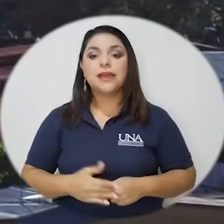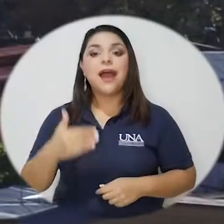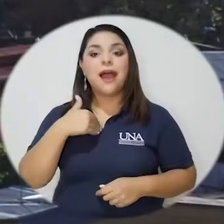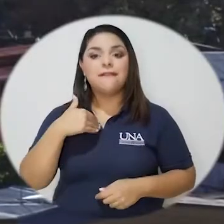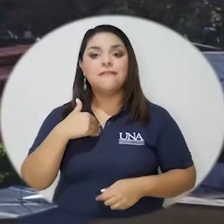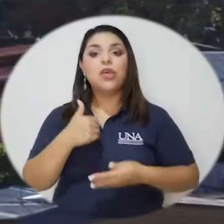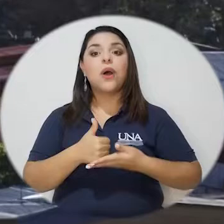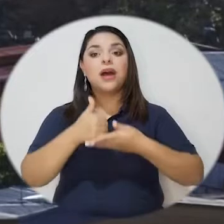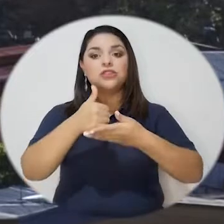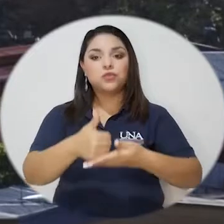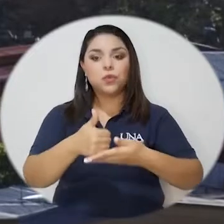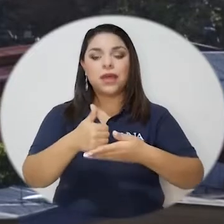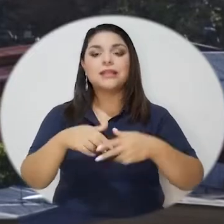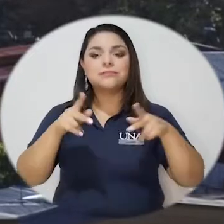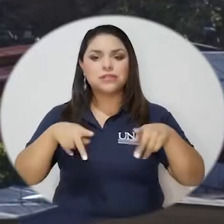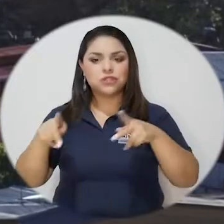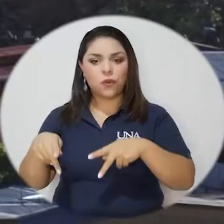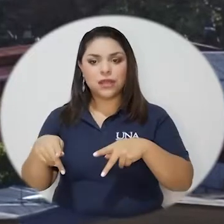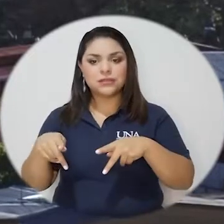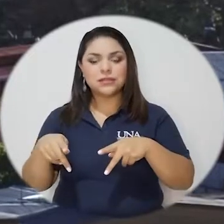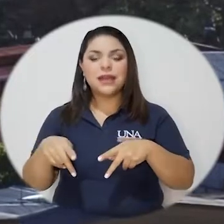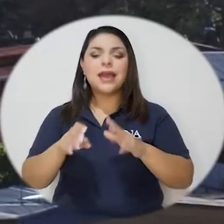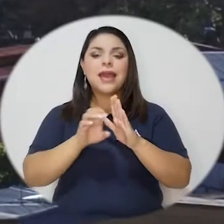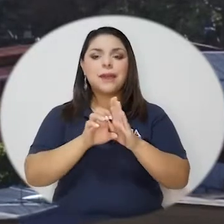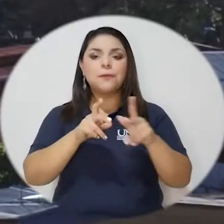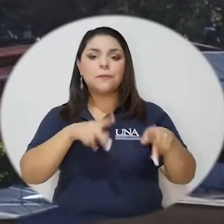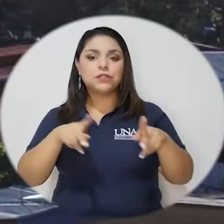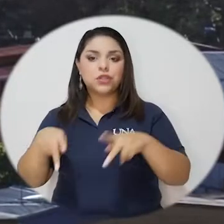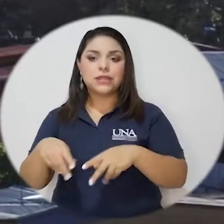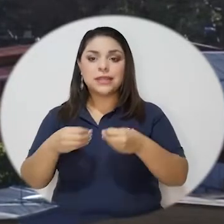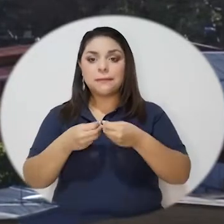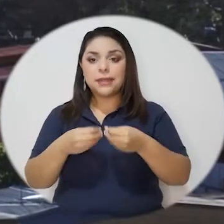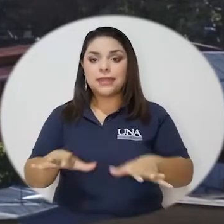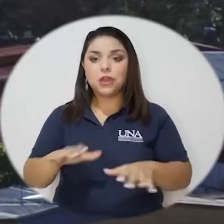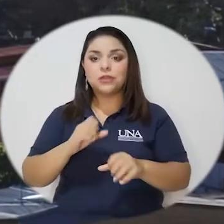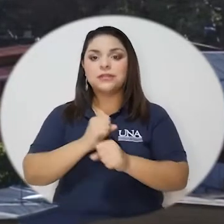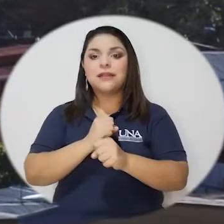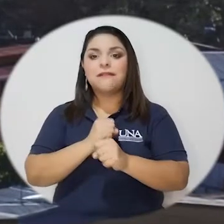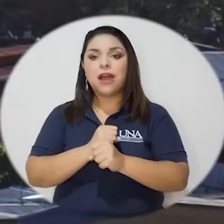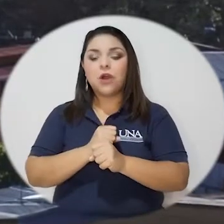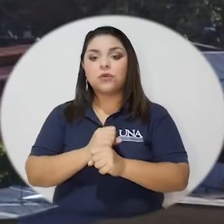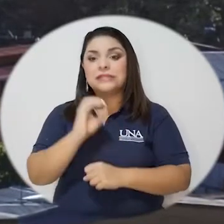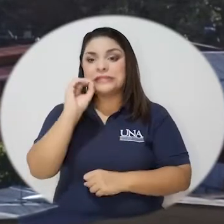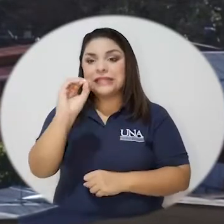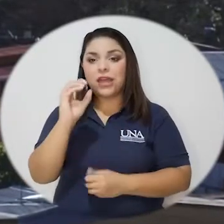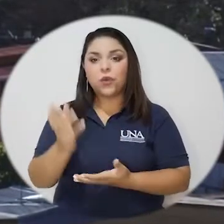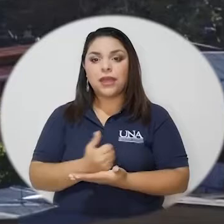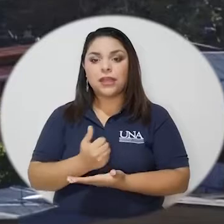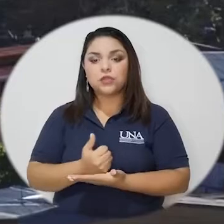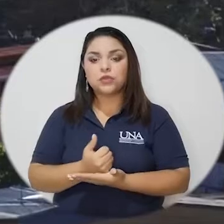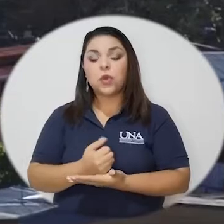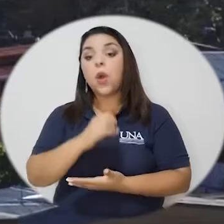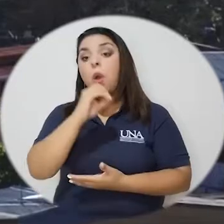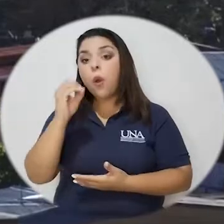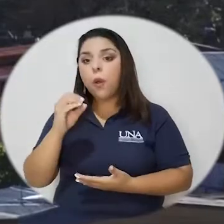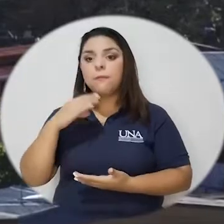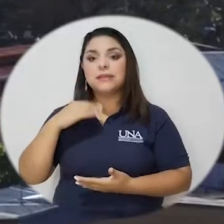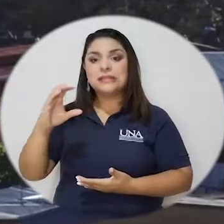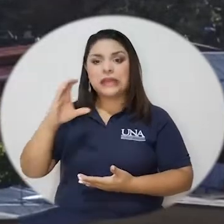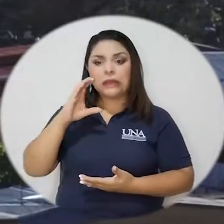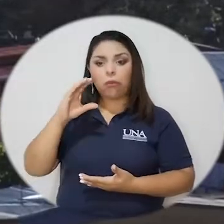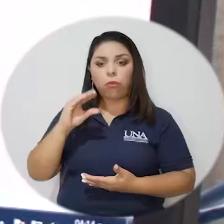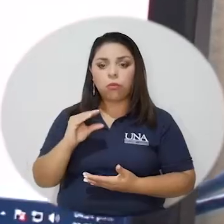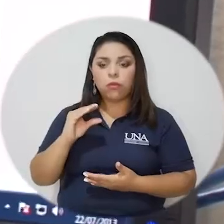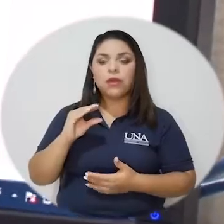Ha habido ayudas a las personas, o sea, digamos, de ahí, las personas que perdieron su empleo, cero ingresos, o sus ingresos